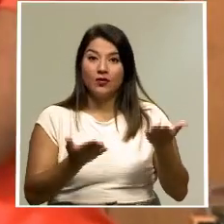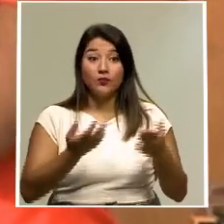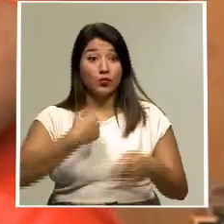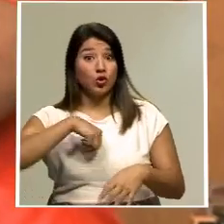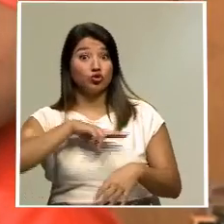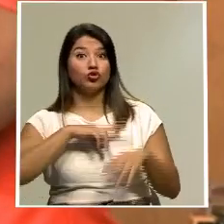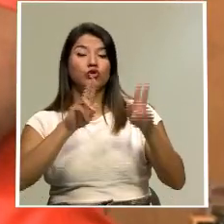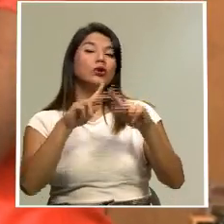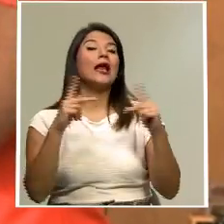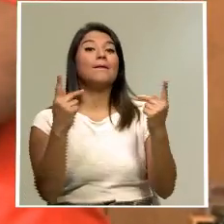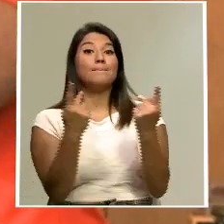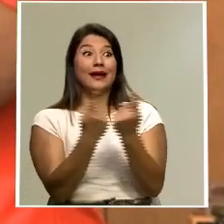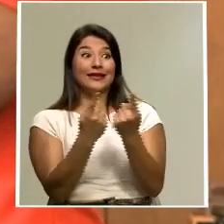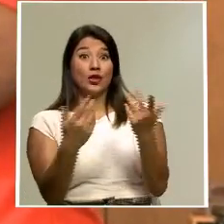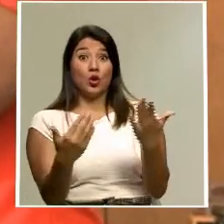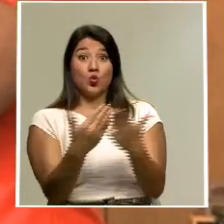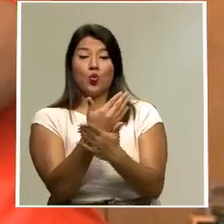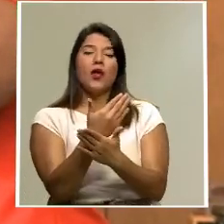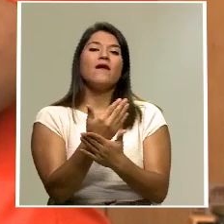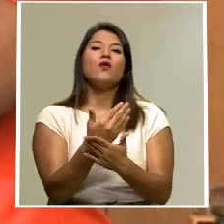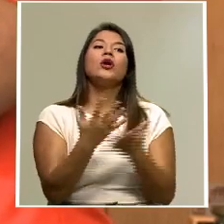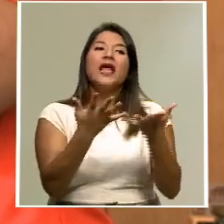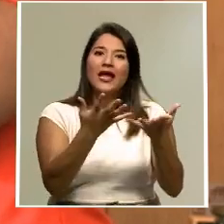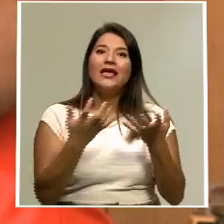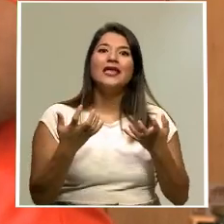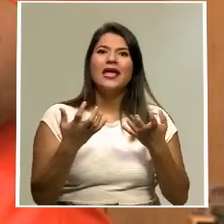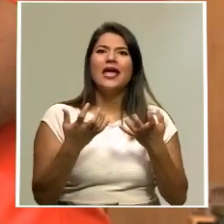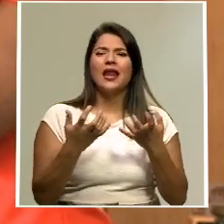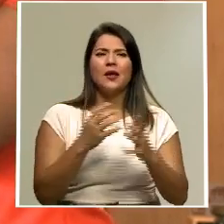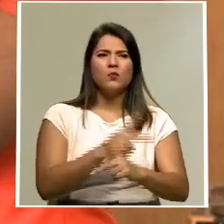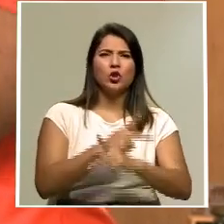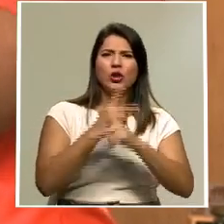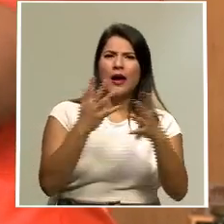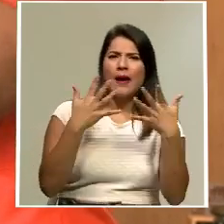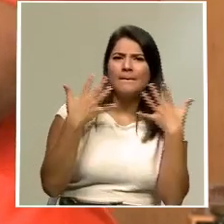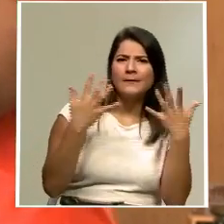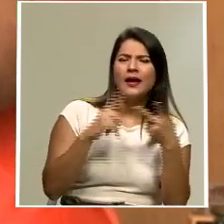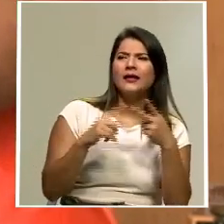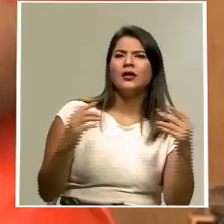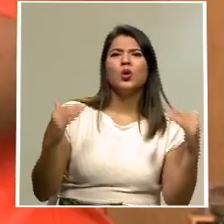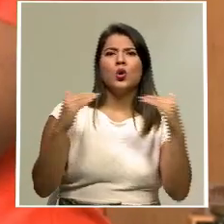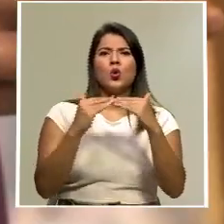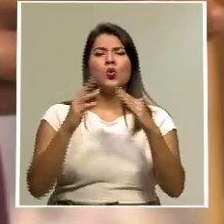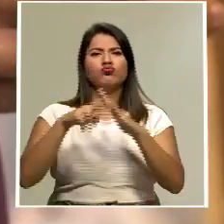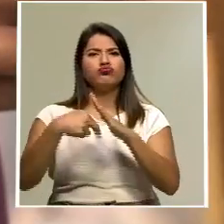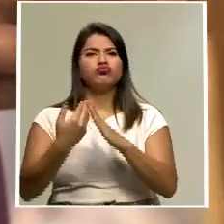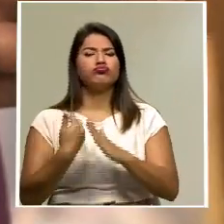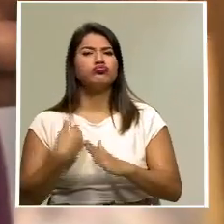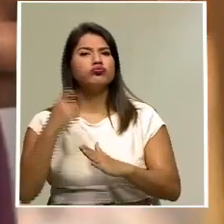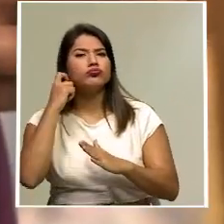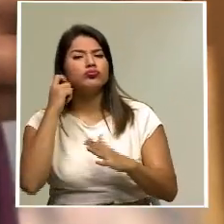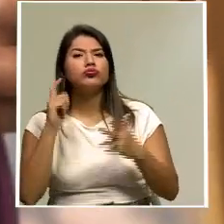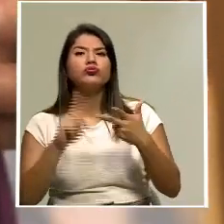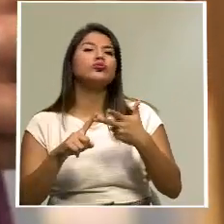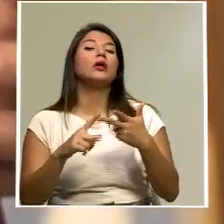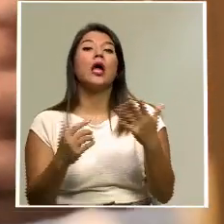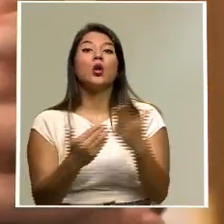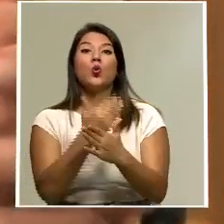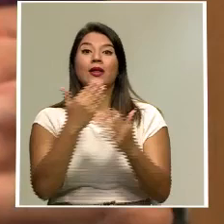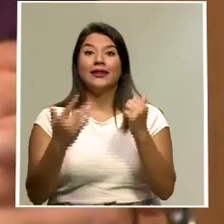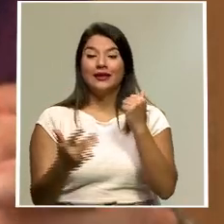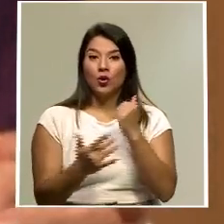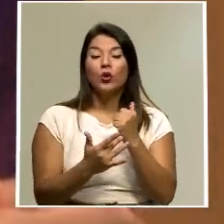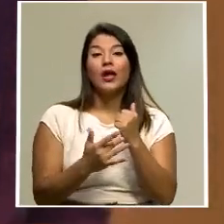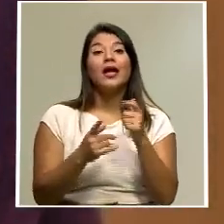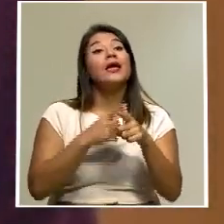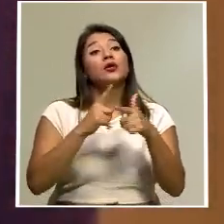partido moderno que apuesta justamente a esa agenda ambiental, a esa agenda de igualdad de género, a esa agenda hacia las nuevas tecnologías, razón